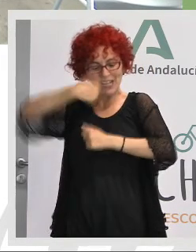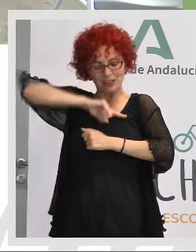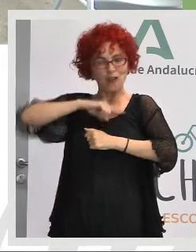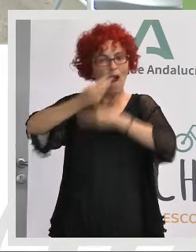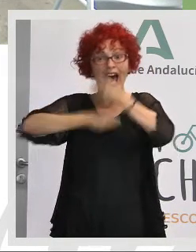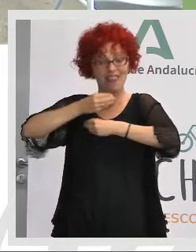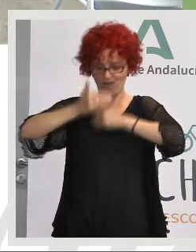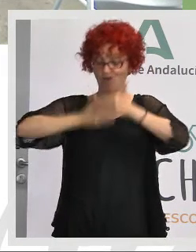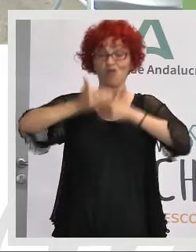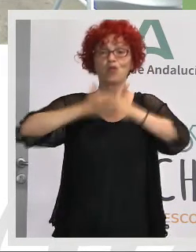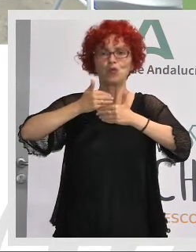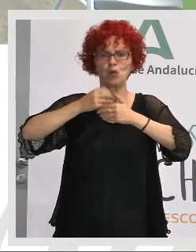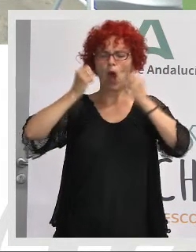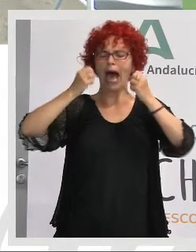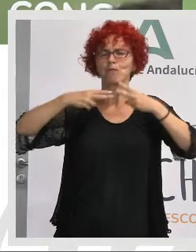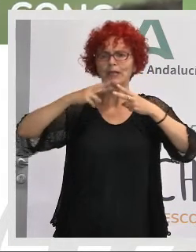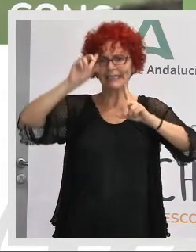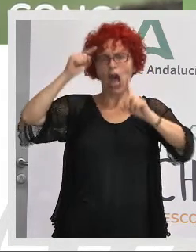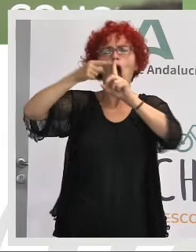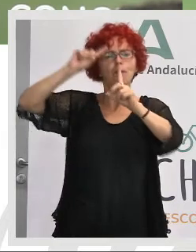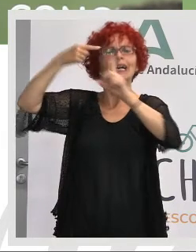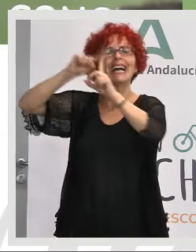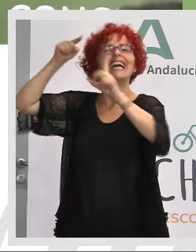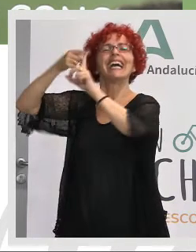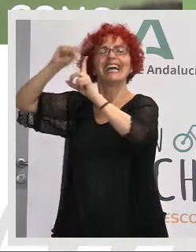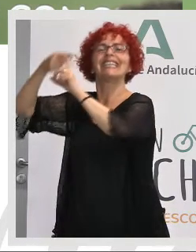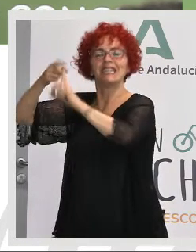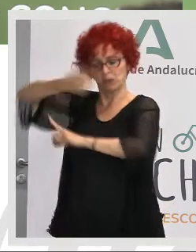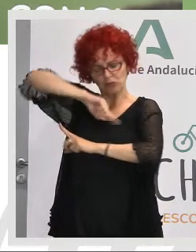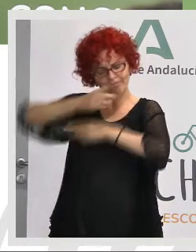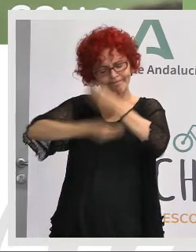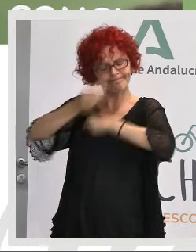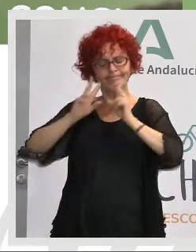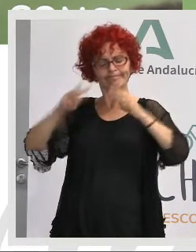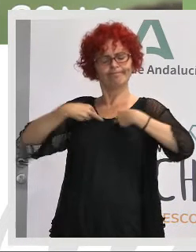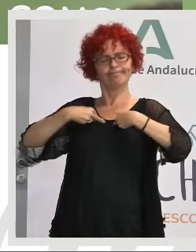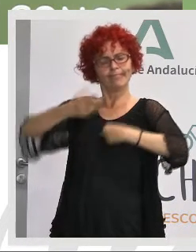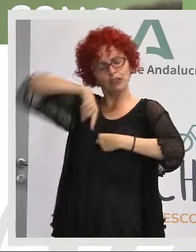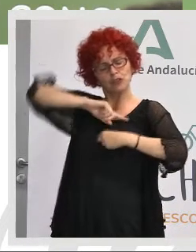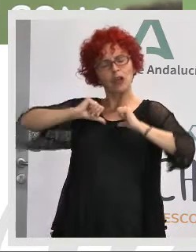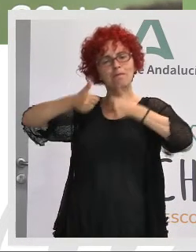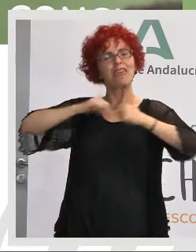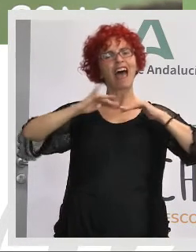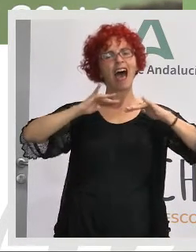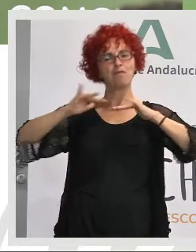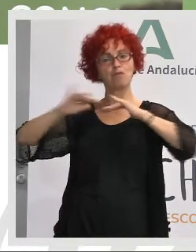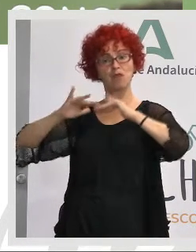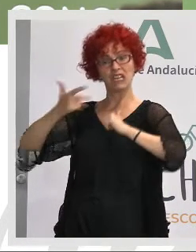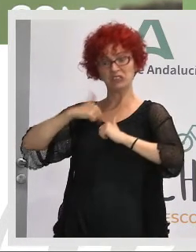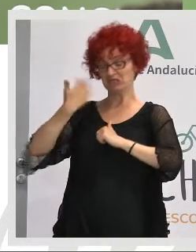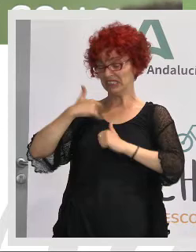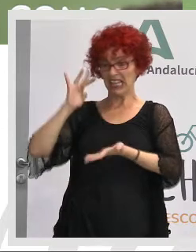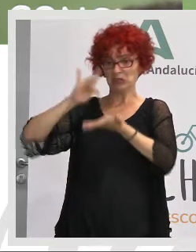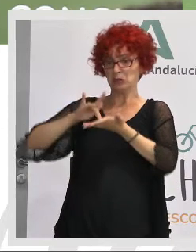retos y proyectos han sido el impulso constante para que los pedales se pusieran en marcha. Apreciar durante mis 4 años de estudiante cómo